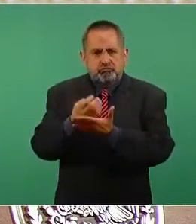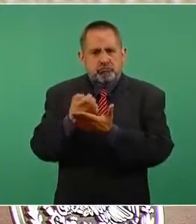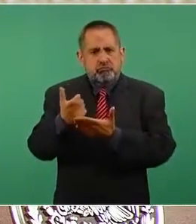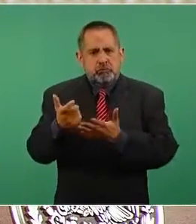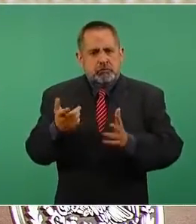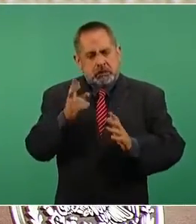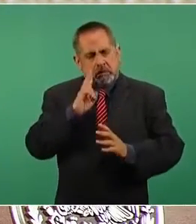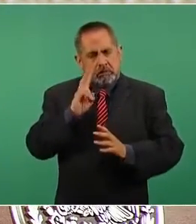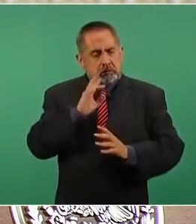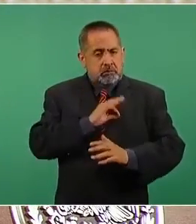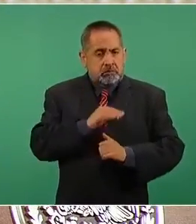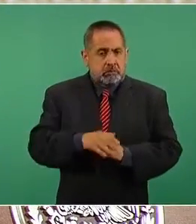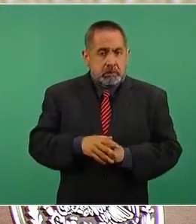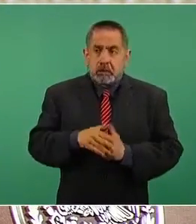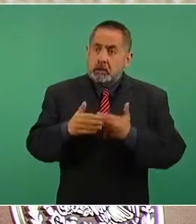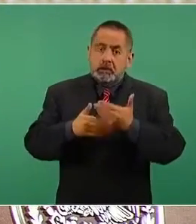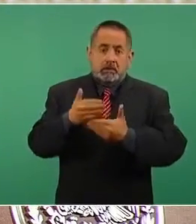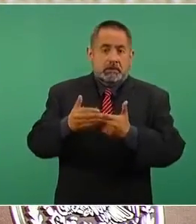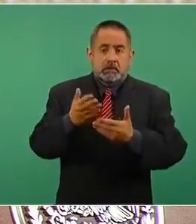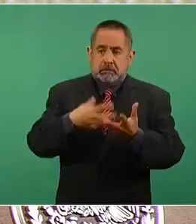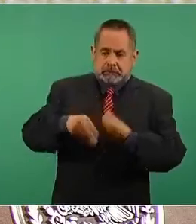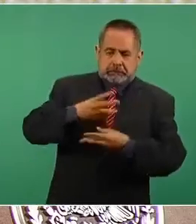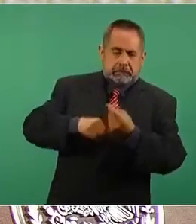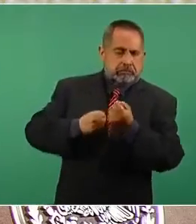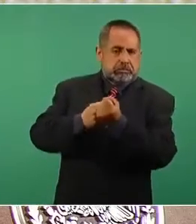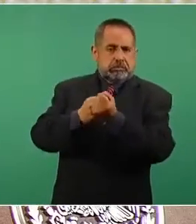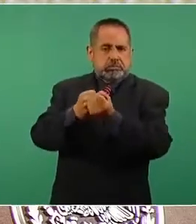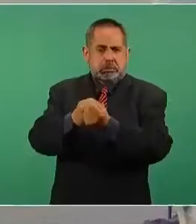economía, el desarrollo sustentable.